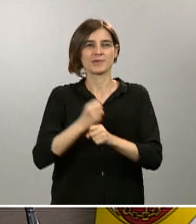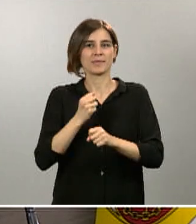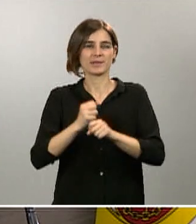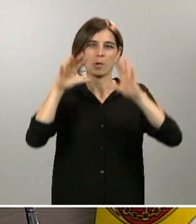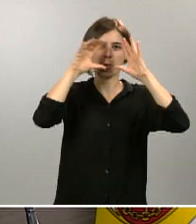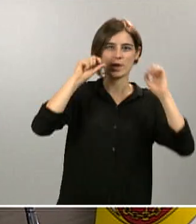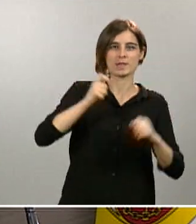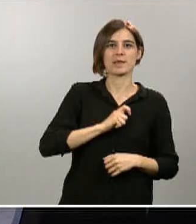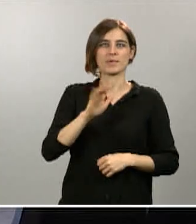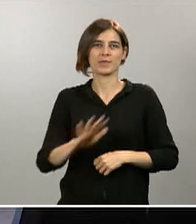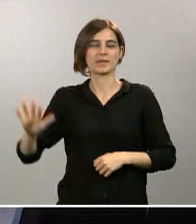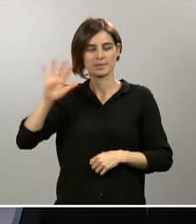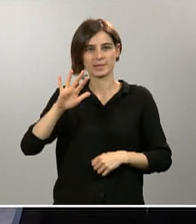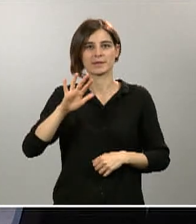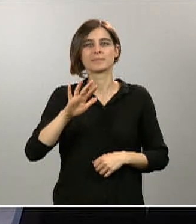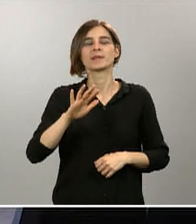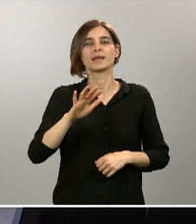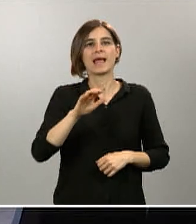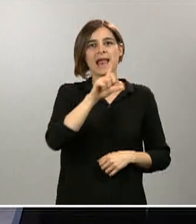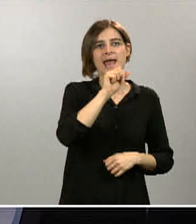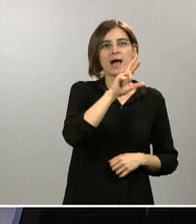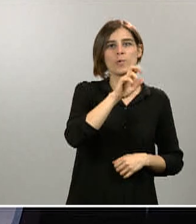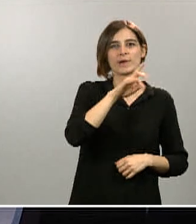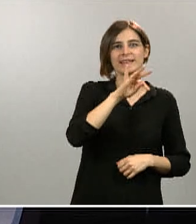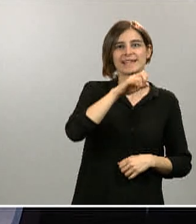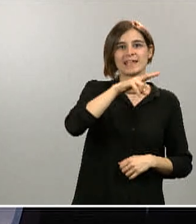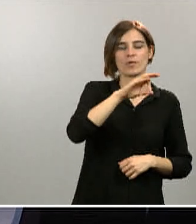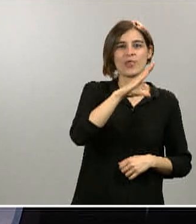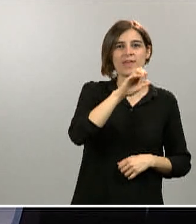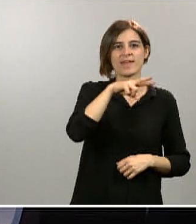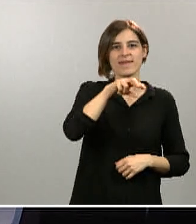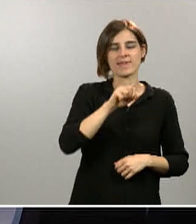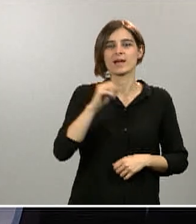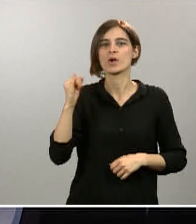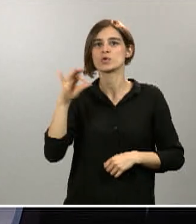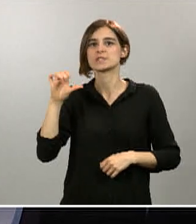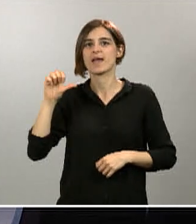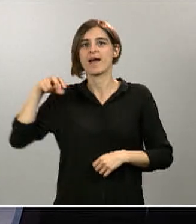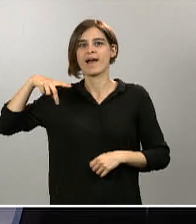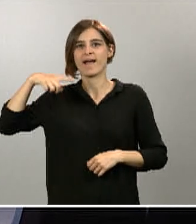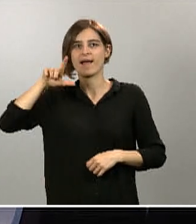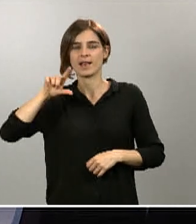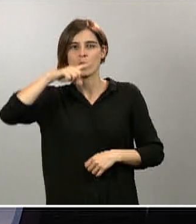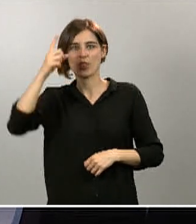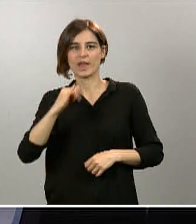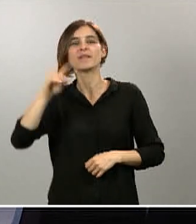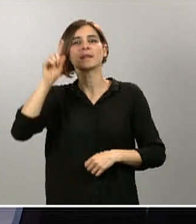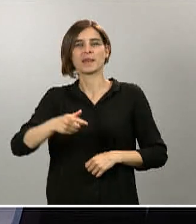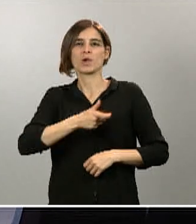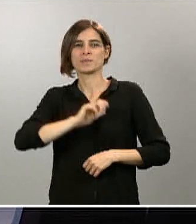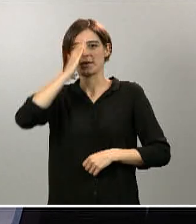Nacional, Laurentino Ceña y José Ángel González, así como al comisario principal, que también nos ha acompañado aquí durante varios